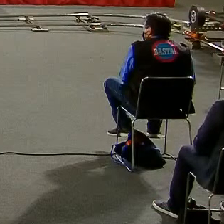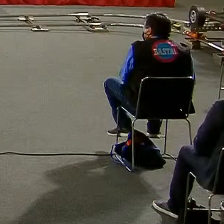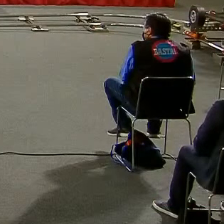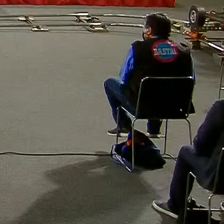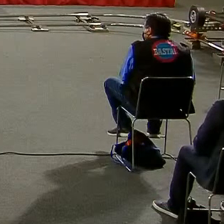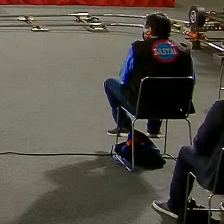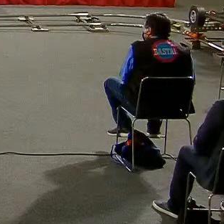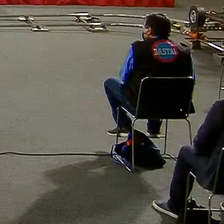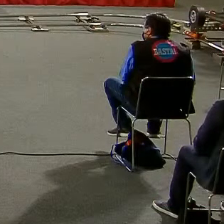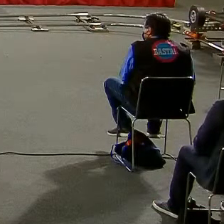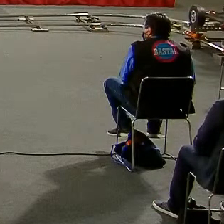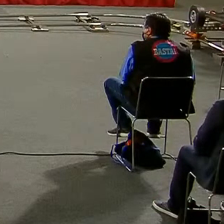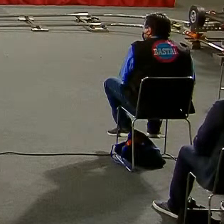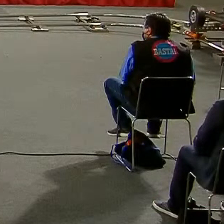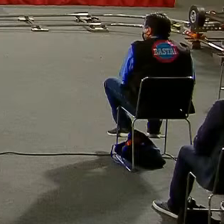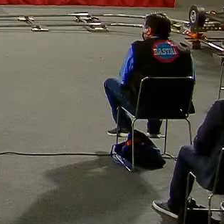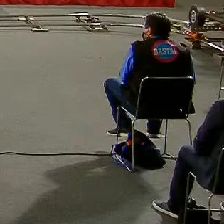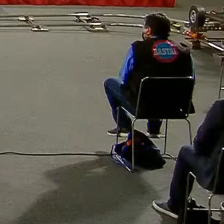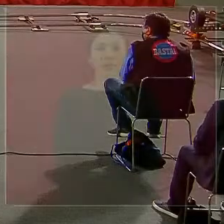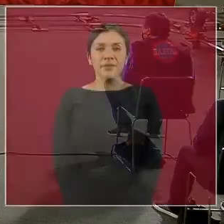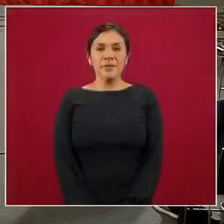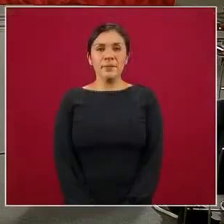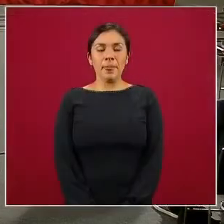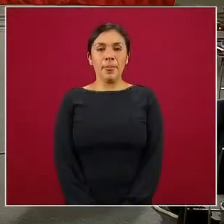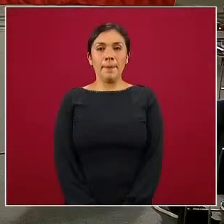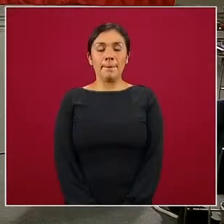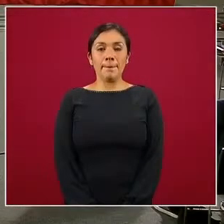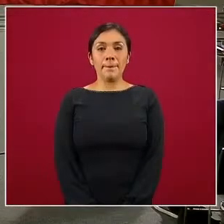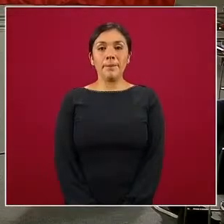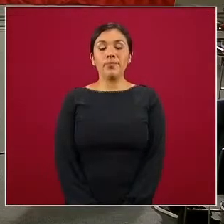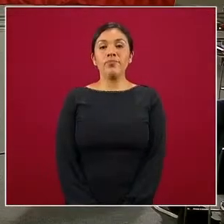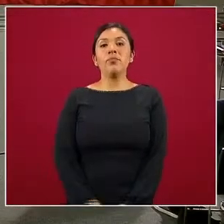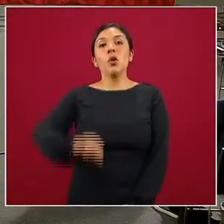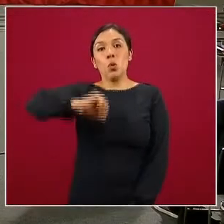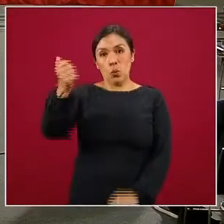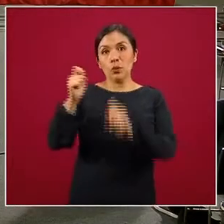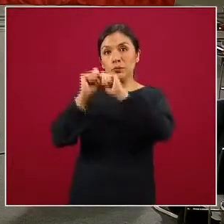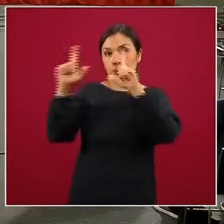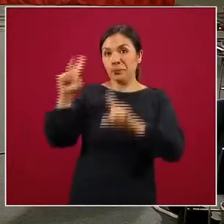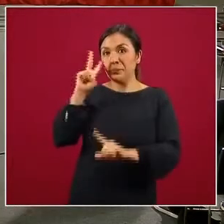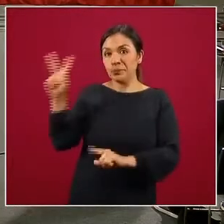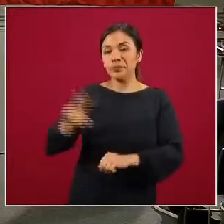esos 3.263, ahora sí, siguiente,